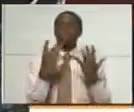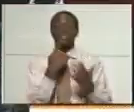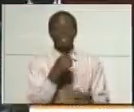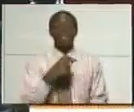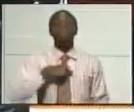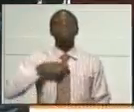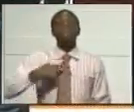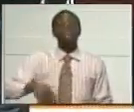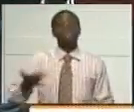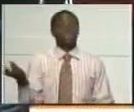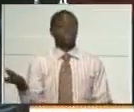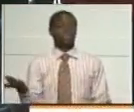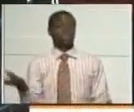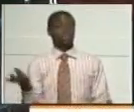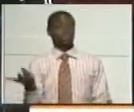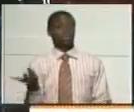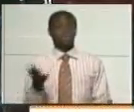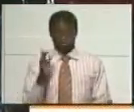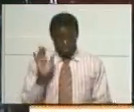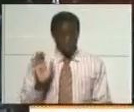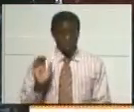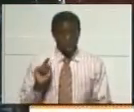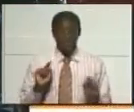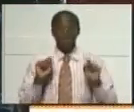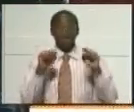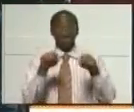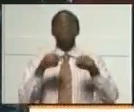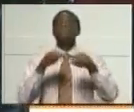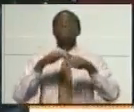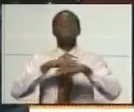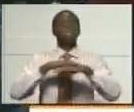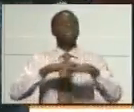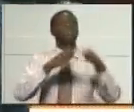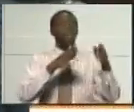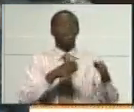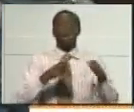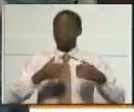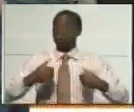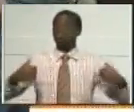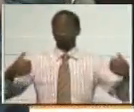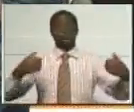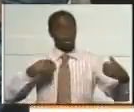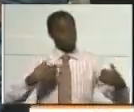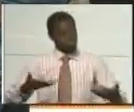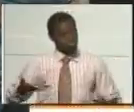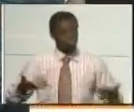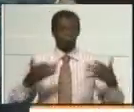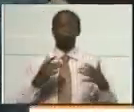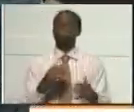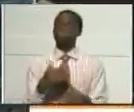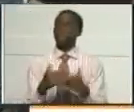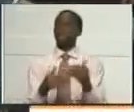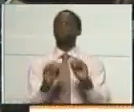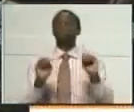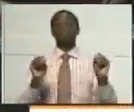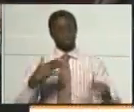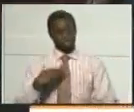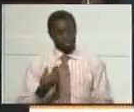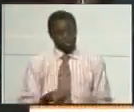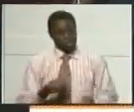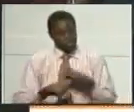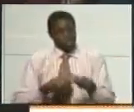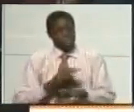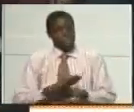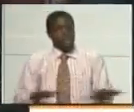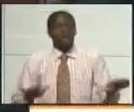República, en Consejo de Ministros, tomará la iniciativa, y es lo que he hecho, convocar el poder del pueblo,